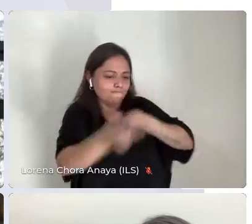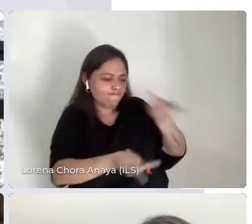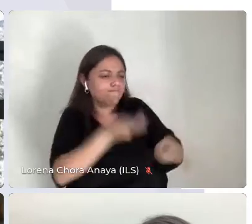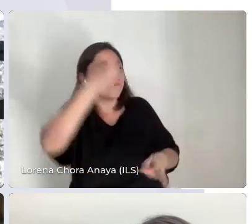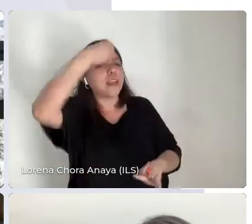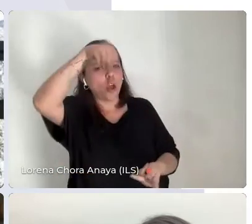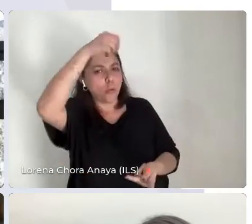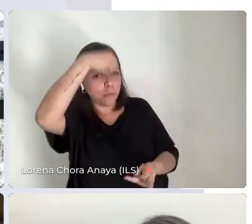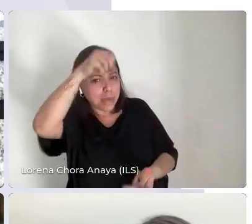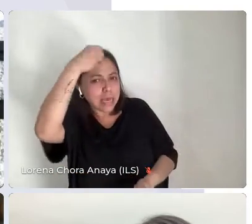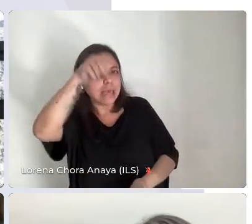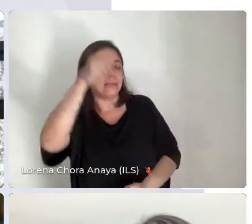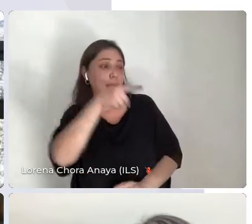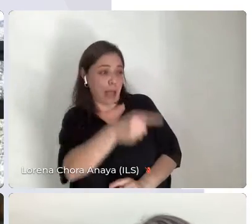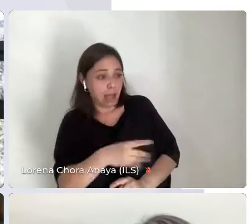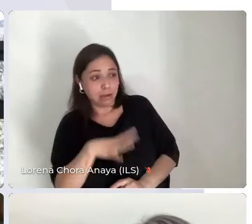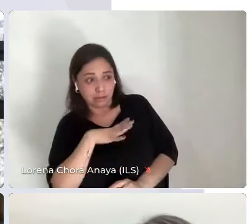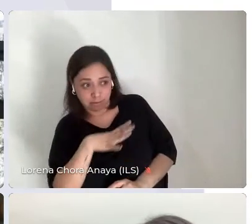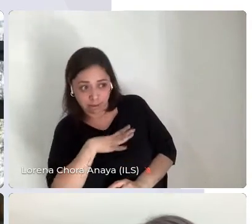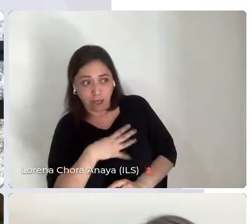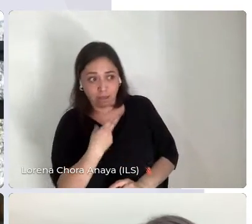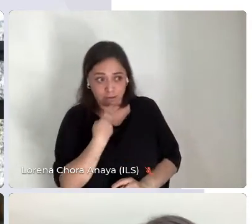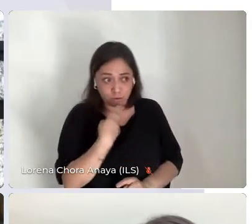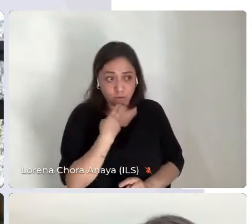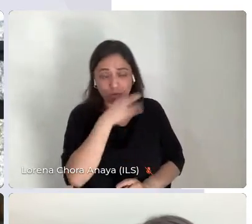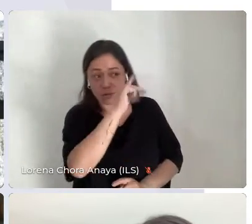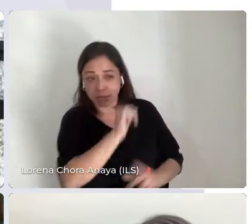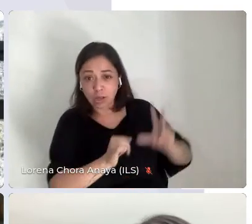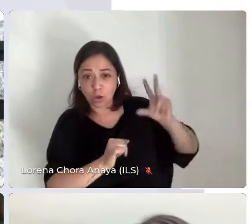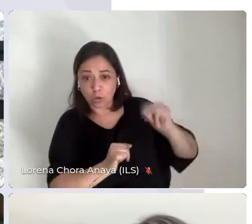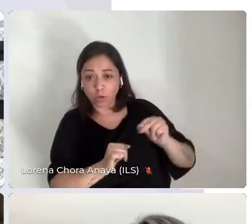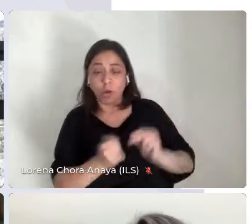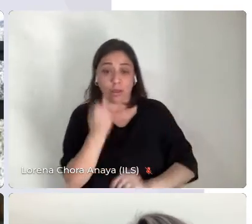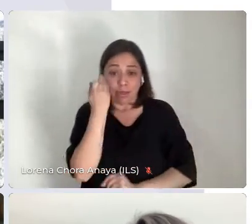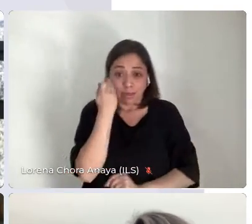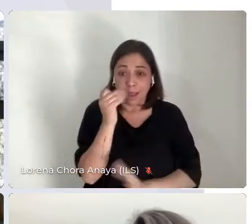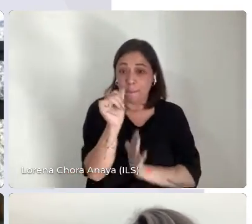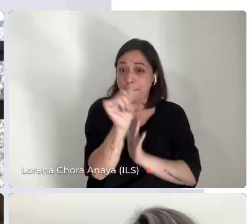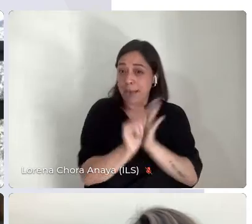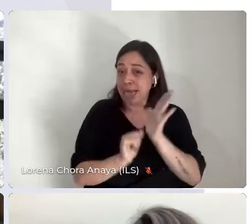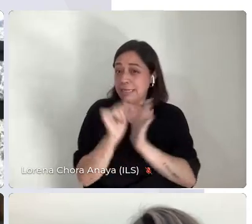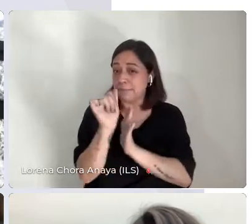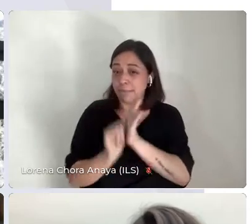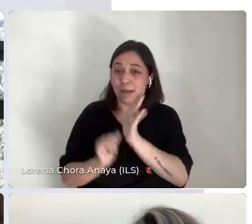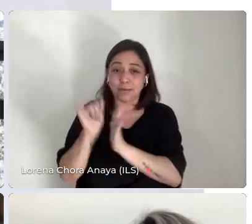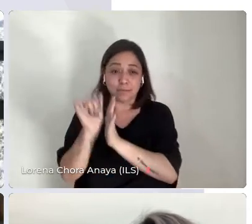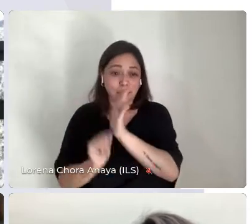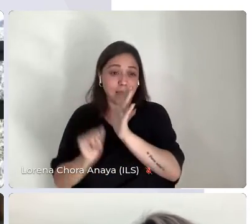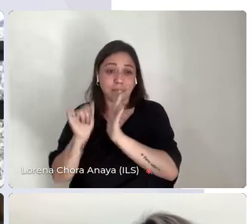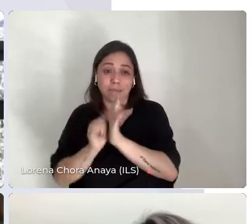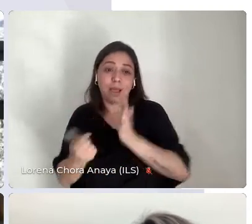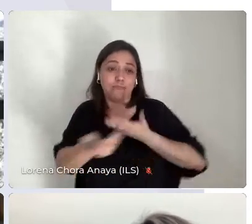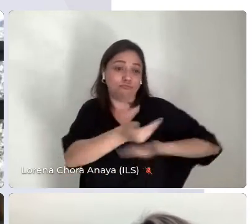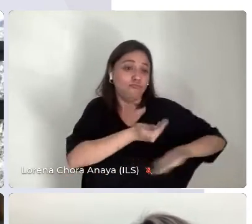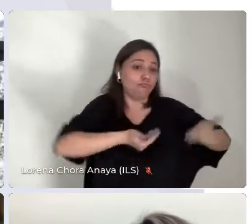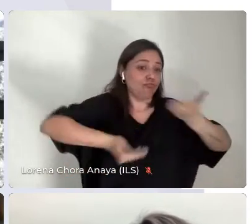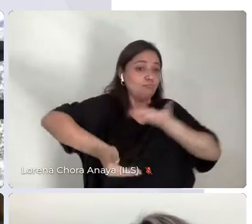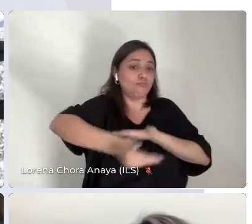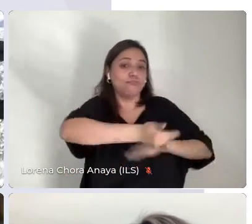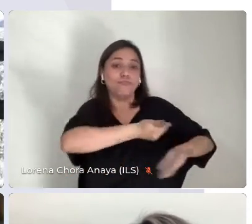¿Te funciona? Y hicimos meses, pero meses de iteración y justo estuvo increíble porque aprendimos